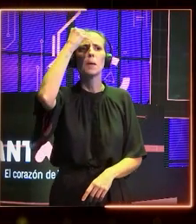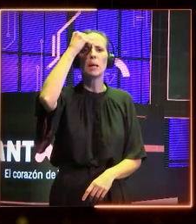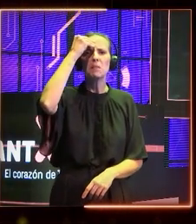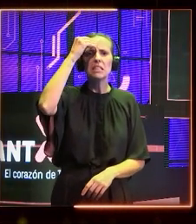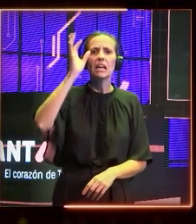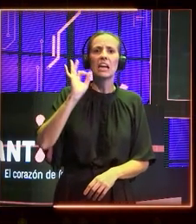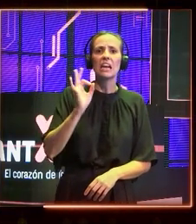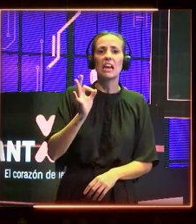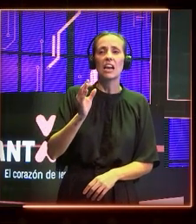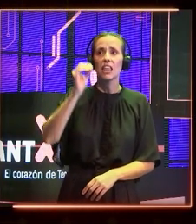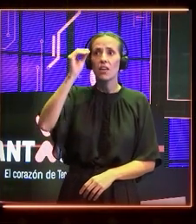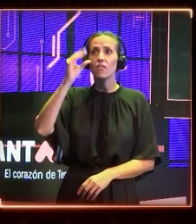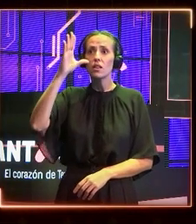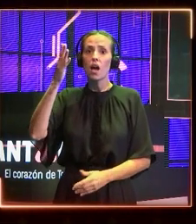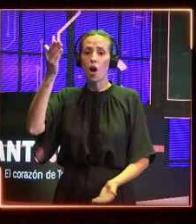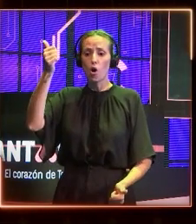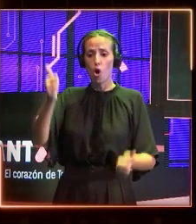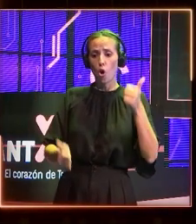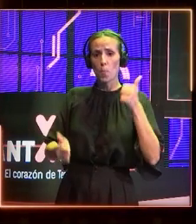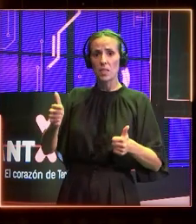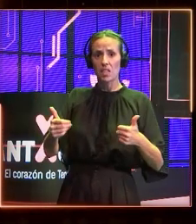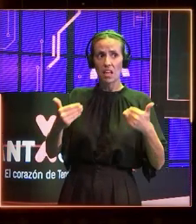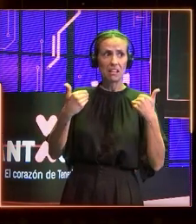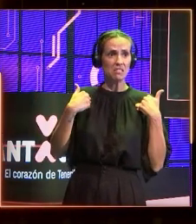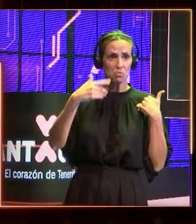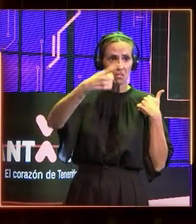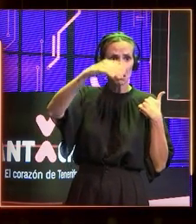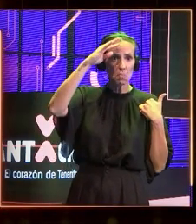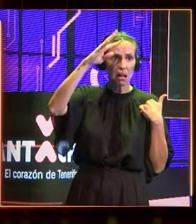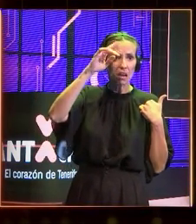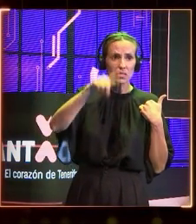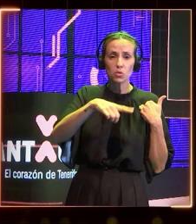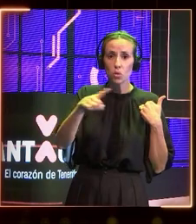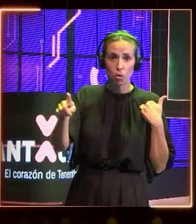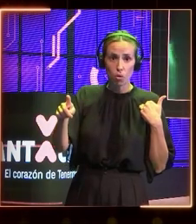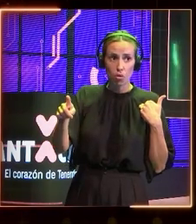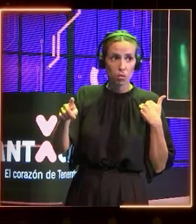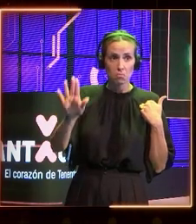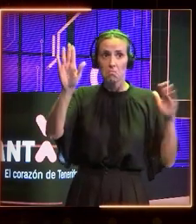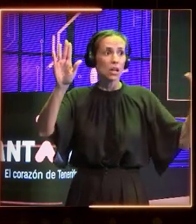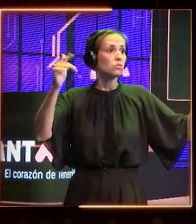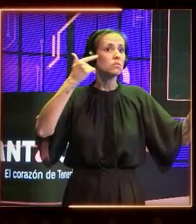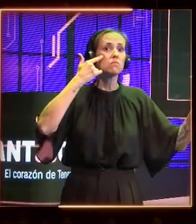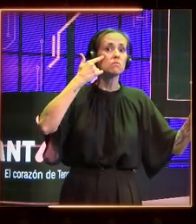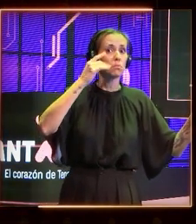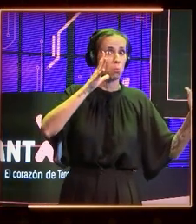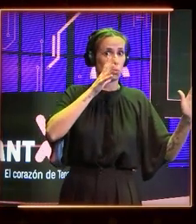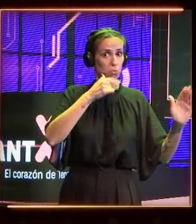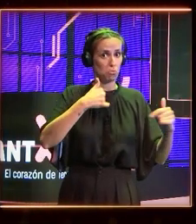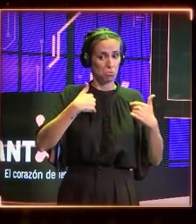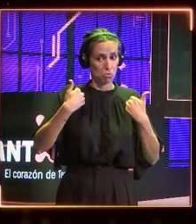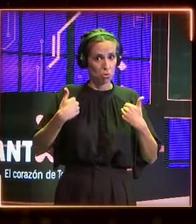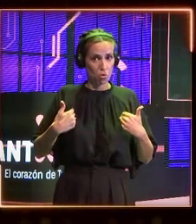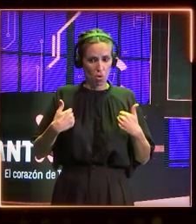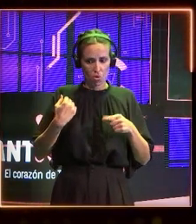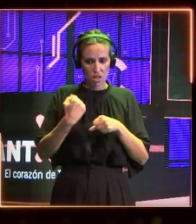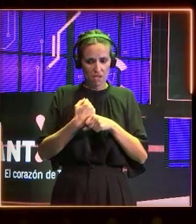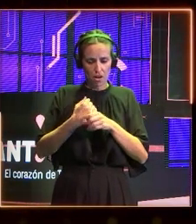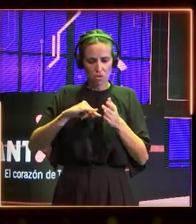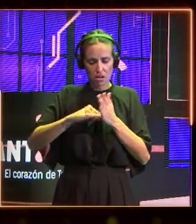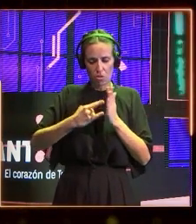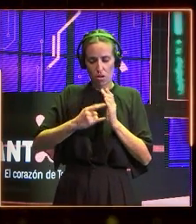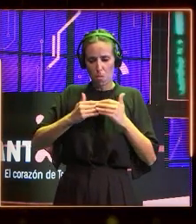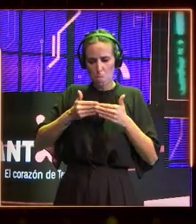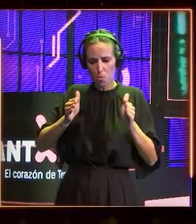virtual acabaría haciendo competencia a los gimnasios que levante la mano porque yo particularmente yo llevo trabajando con estas tecnologías desde